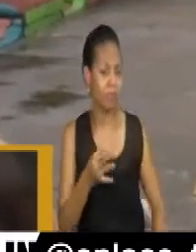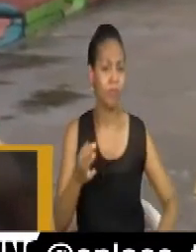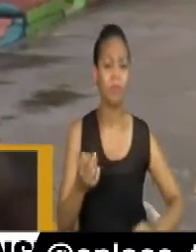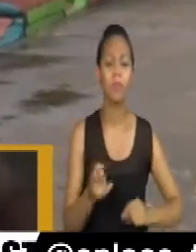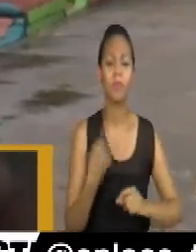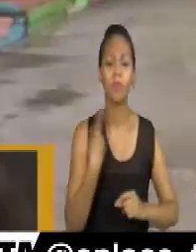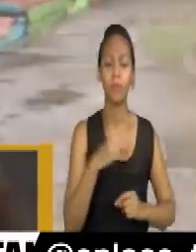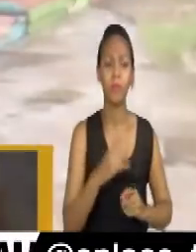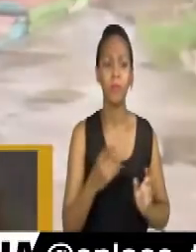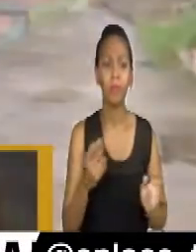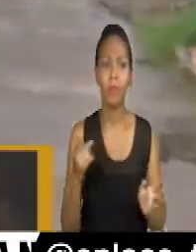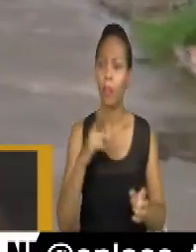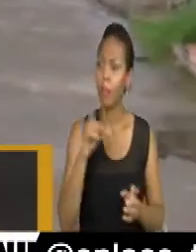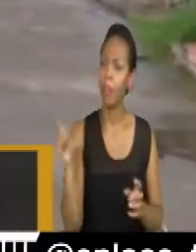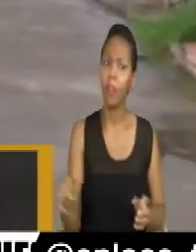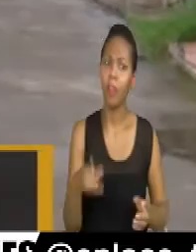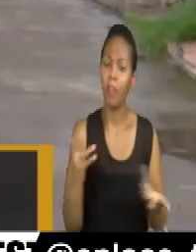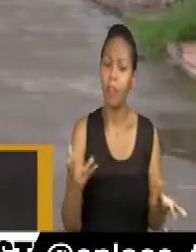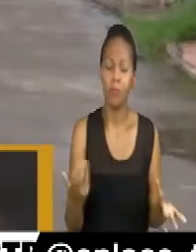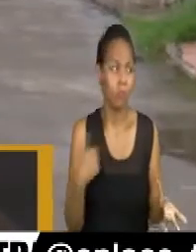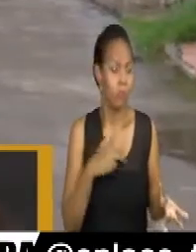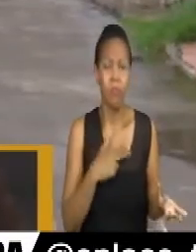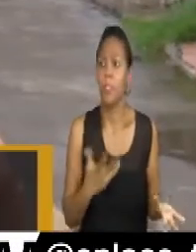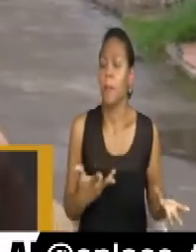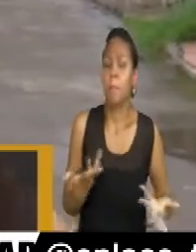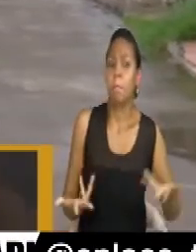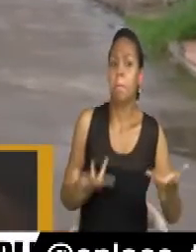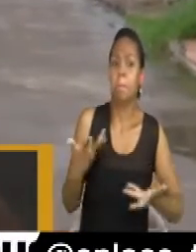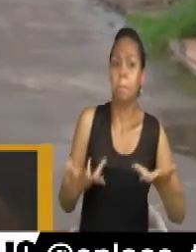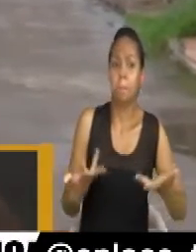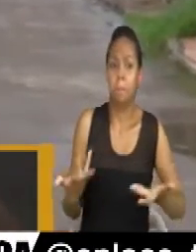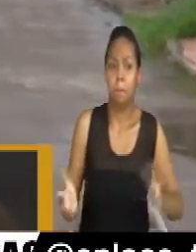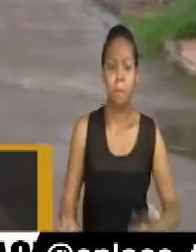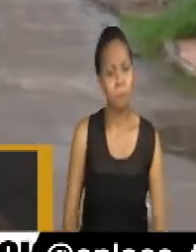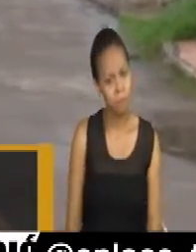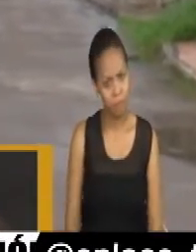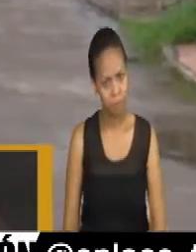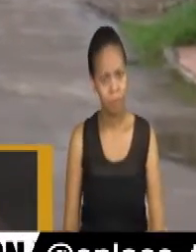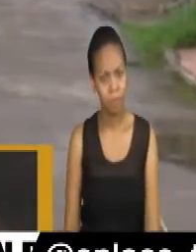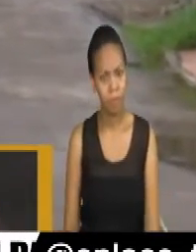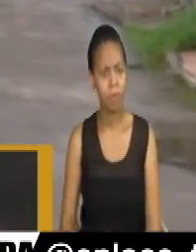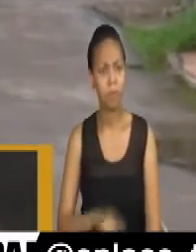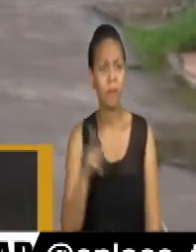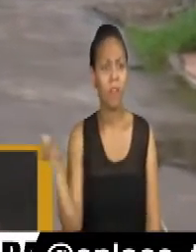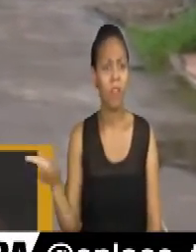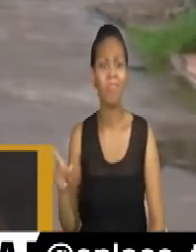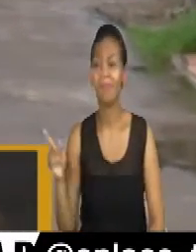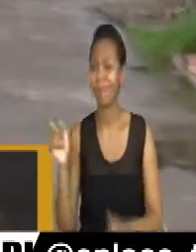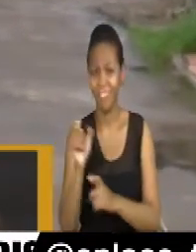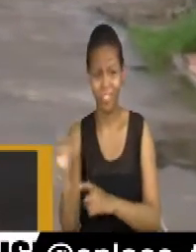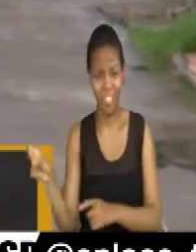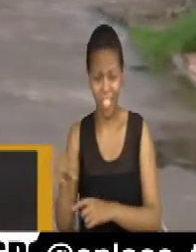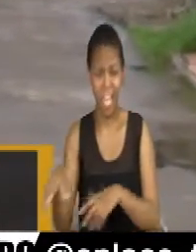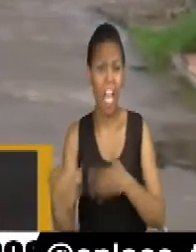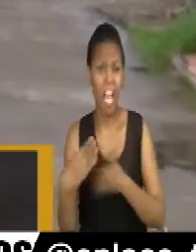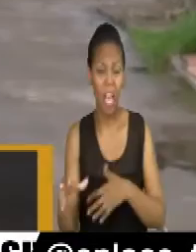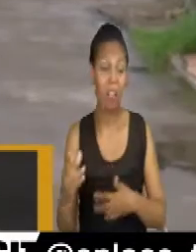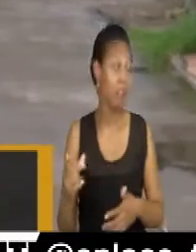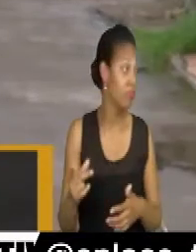a lo que hagan ellos. Aquí los habitantes de calle realmente ya nos tienen totalmente, estamos en manos de